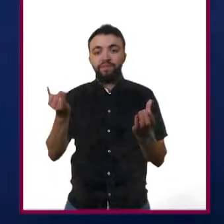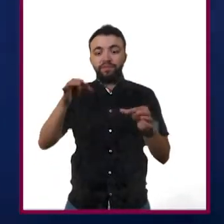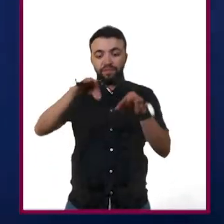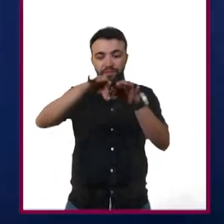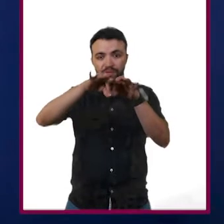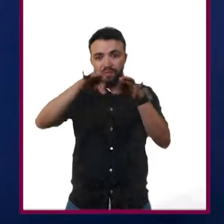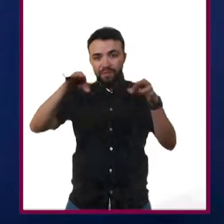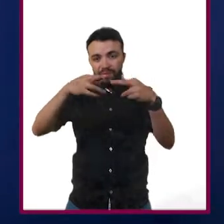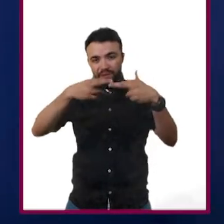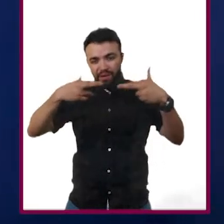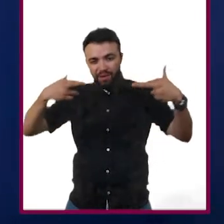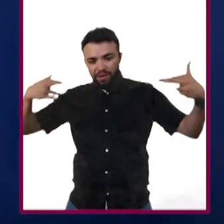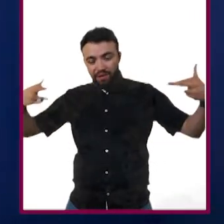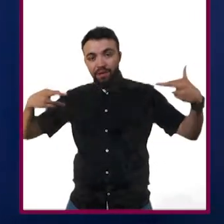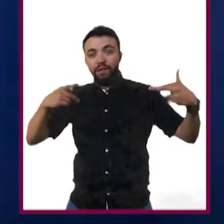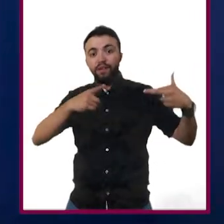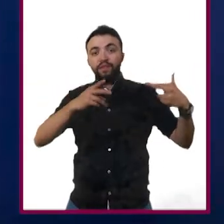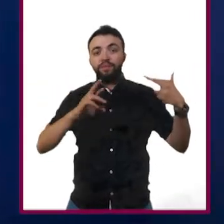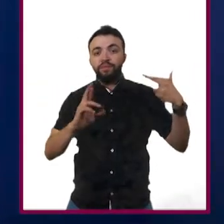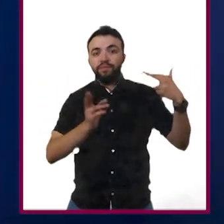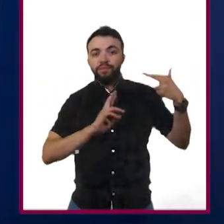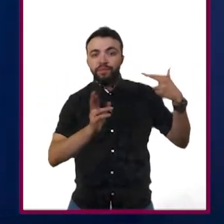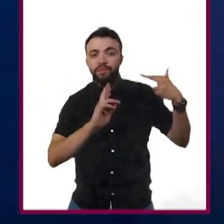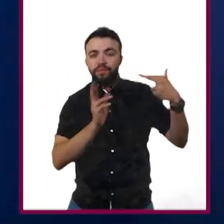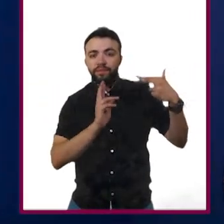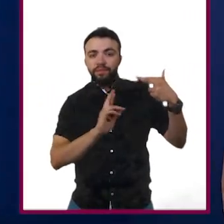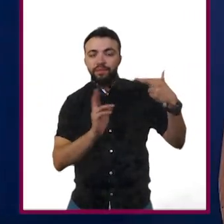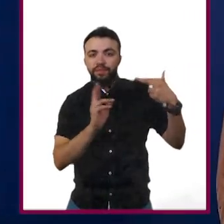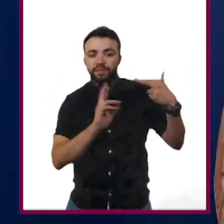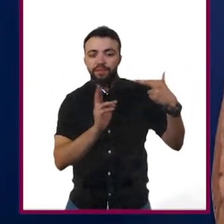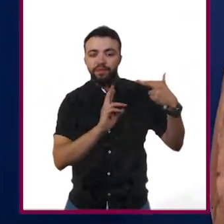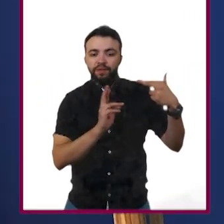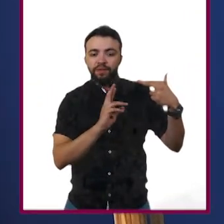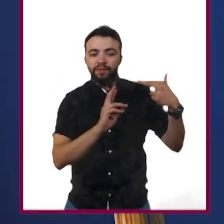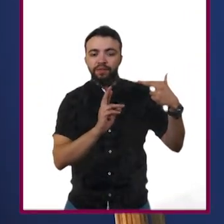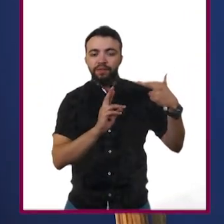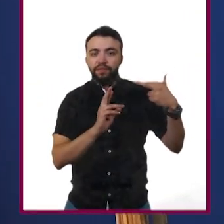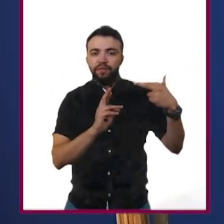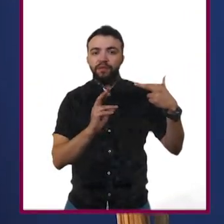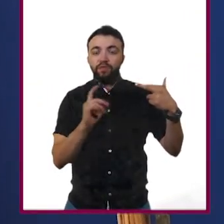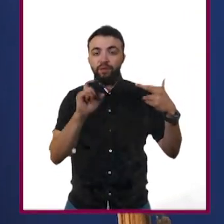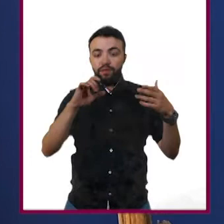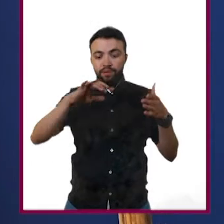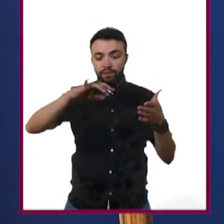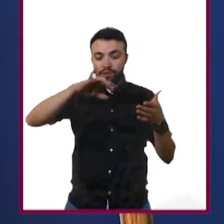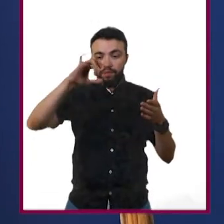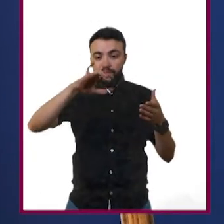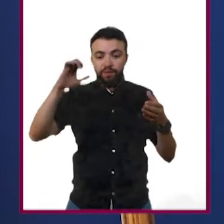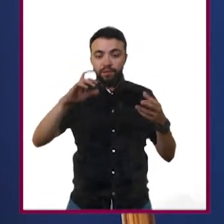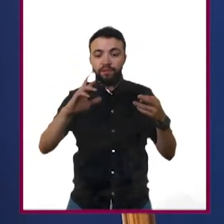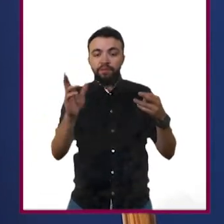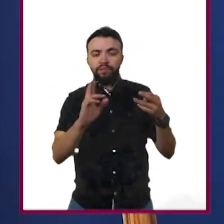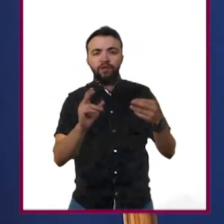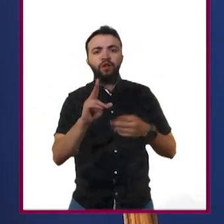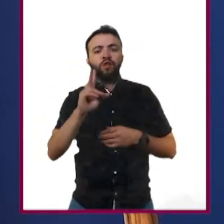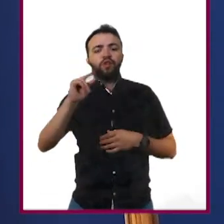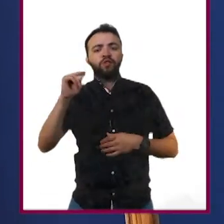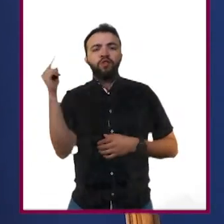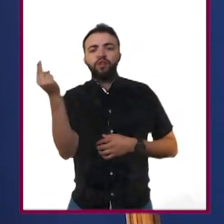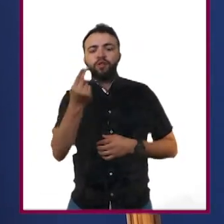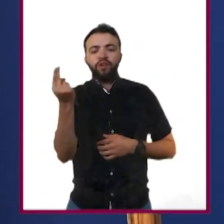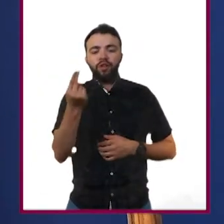las cuerdas vibran en frecuencia al ser tocadas por el viento. Es decir, no necesitan